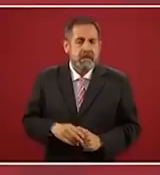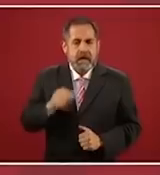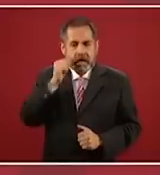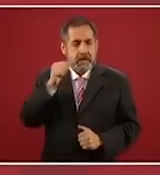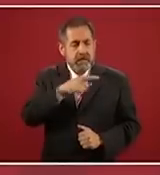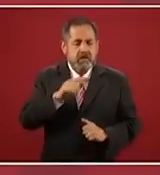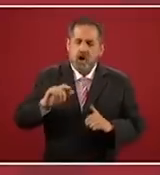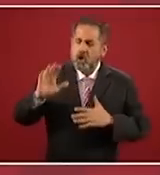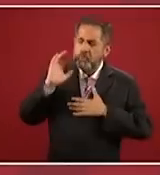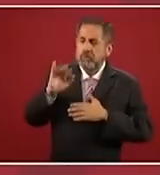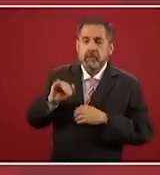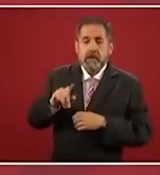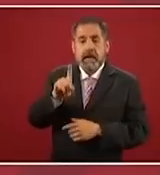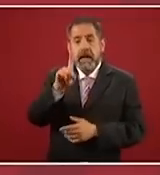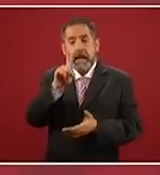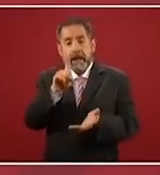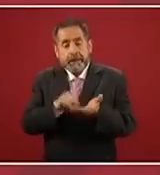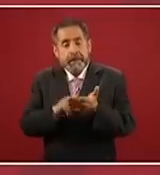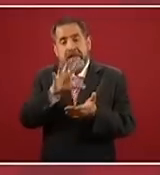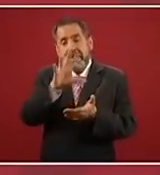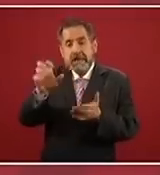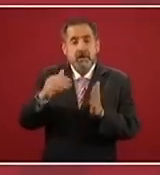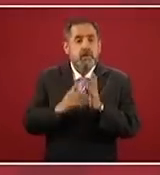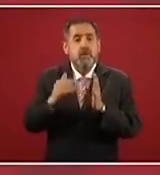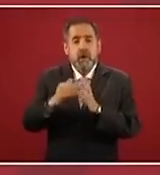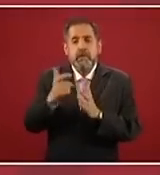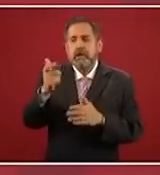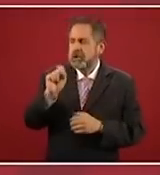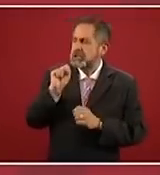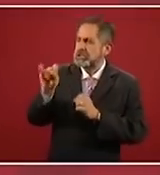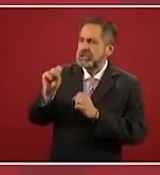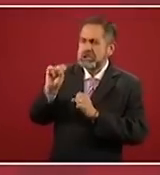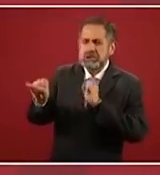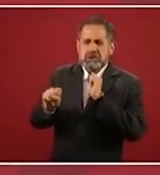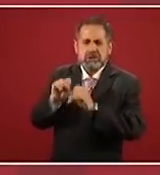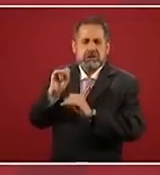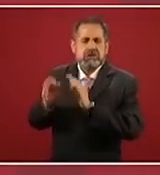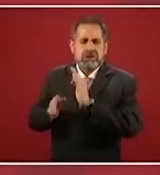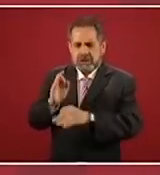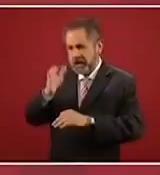hubieron compromisos por 1,500 millones de pesos.